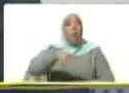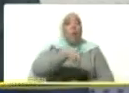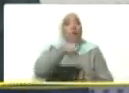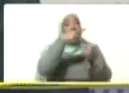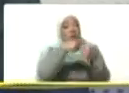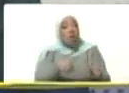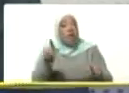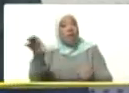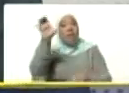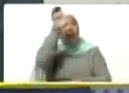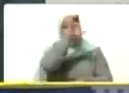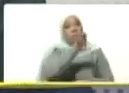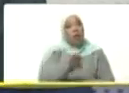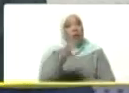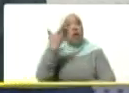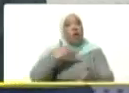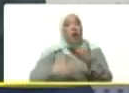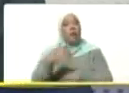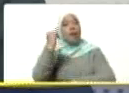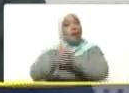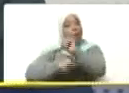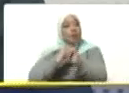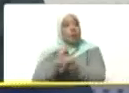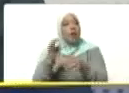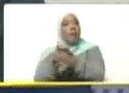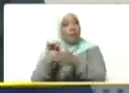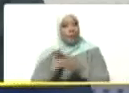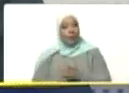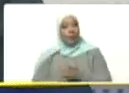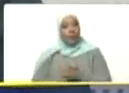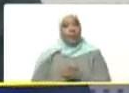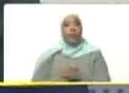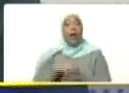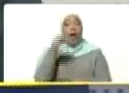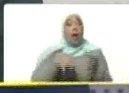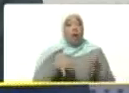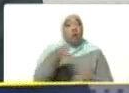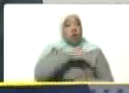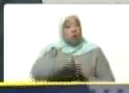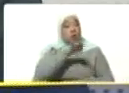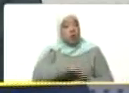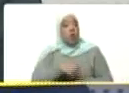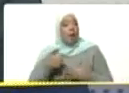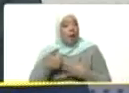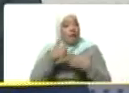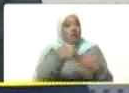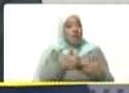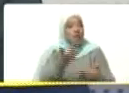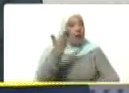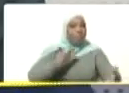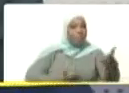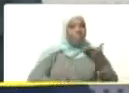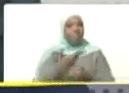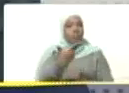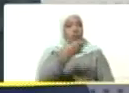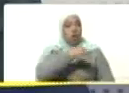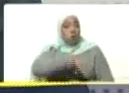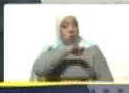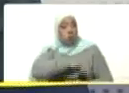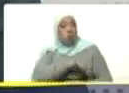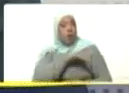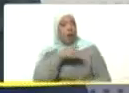basa en la solidaridad internacional. Social justice, la justicia social, la colaboración general. And